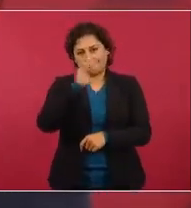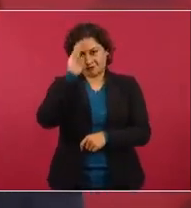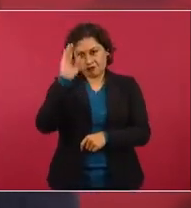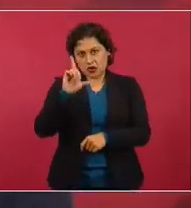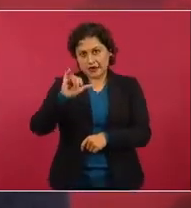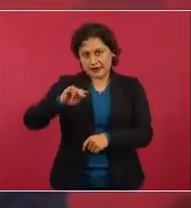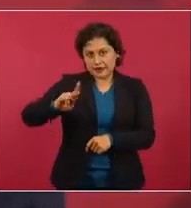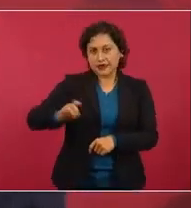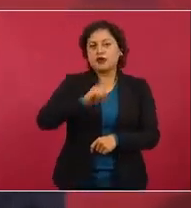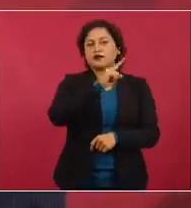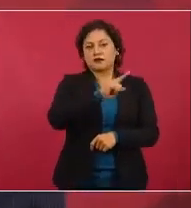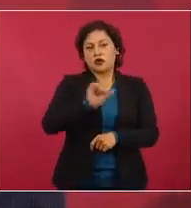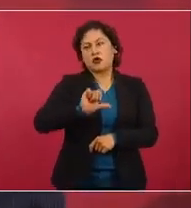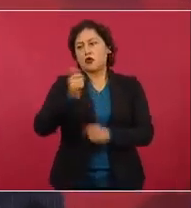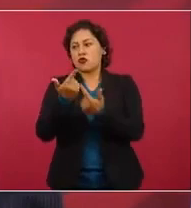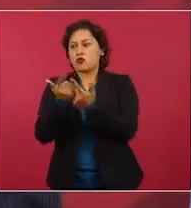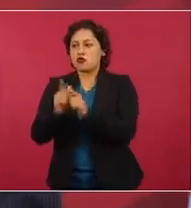nuestros adversarios conservadores